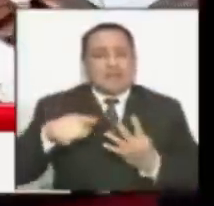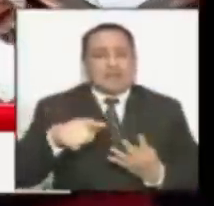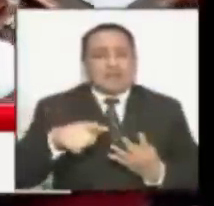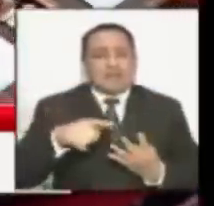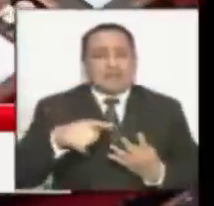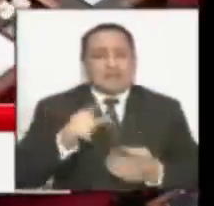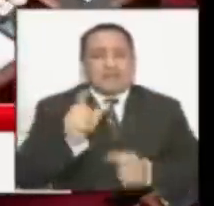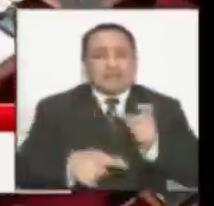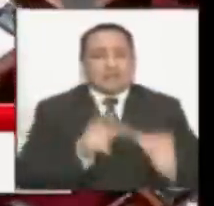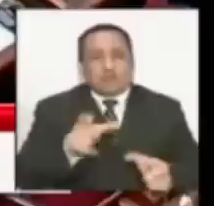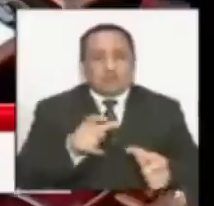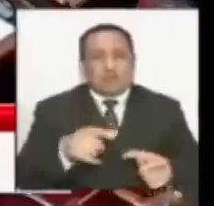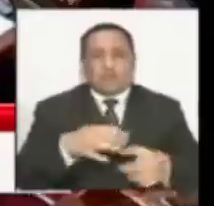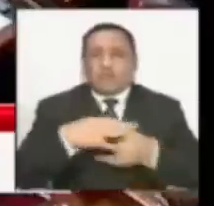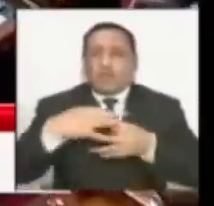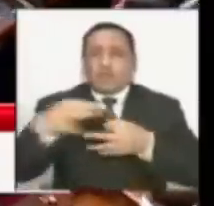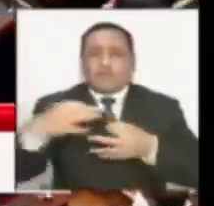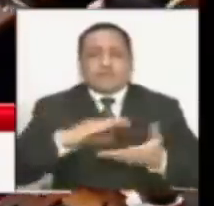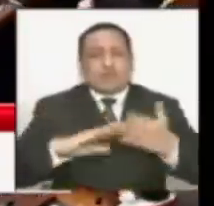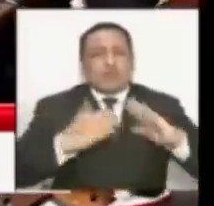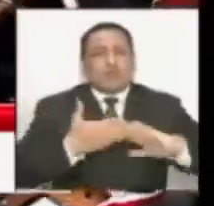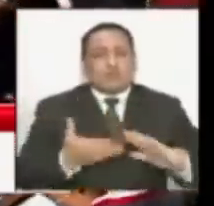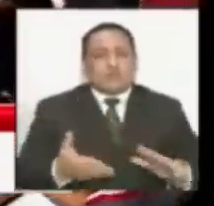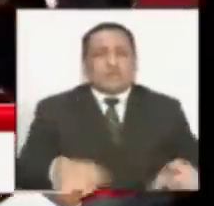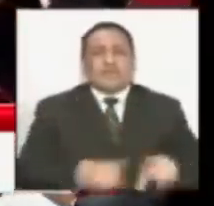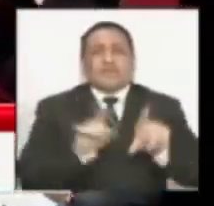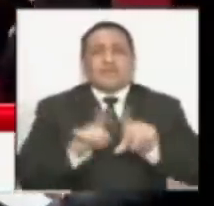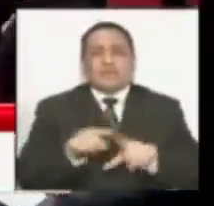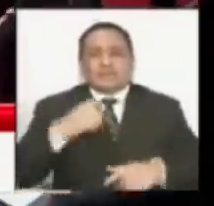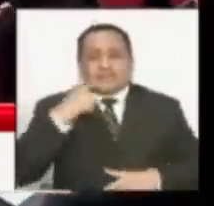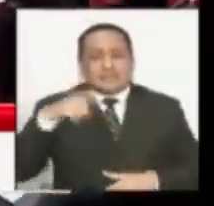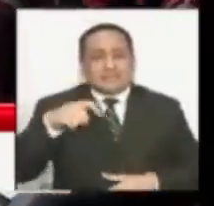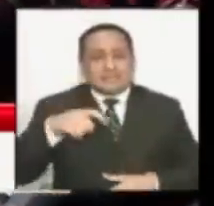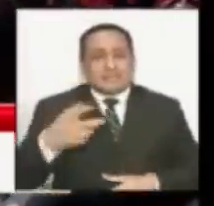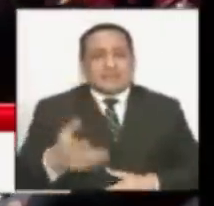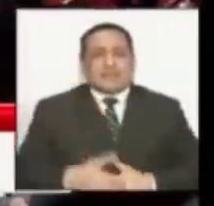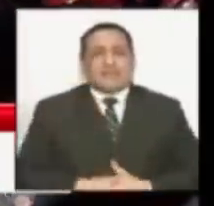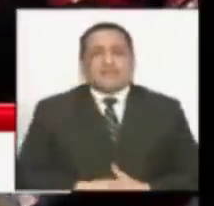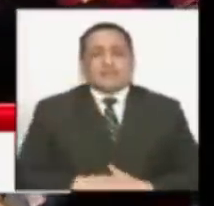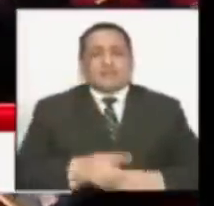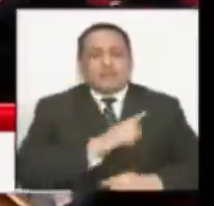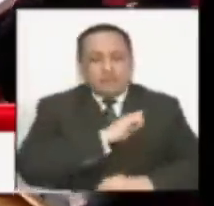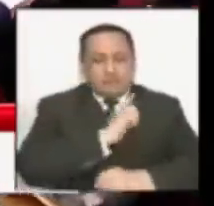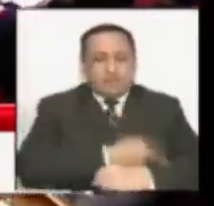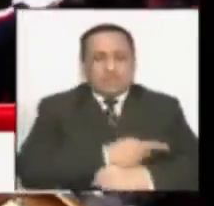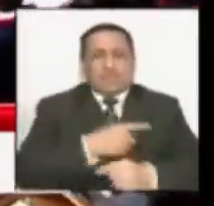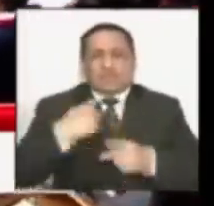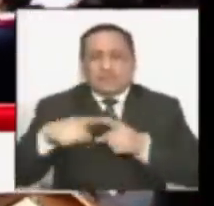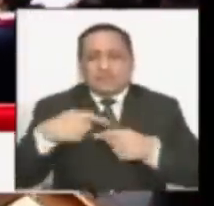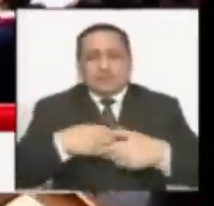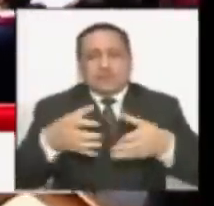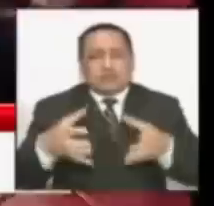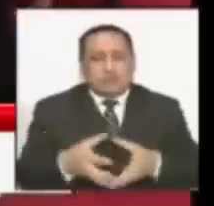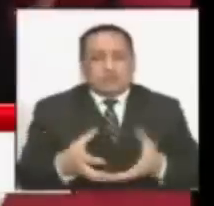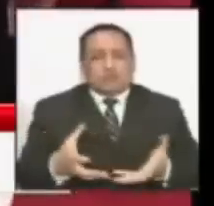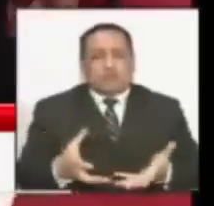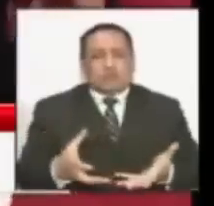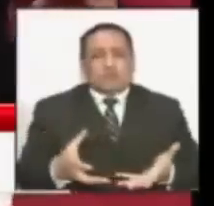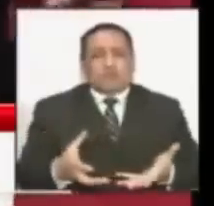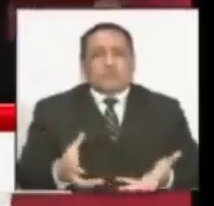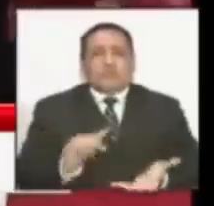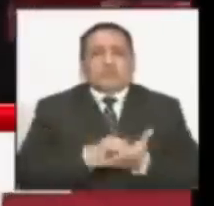solamente por parte de la prensa, sino vemos que los mismos congresistas quieren aparecer en la